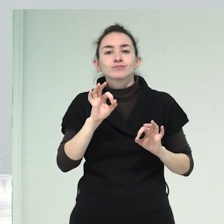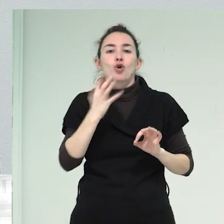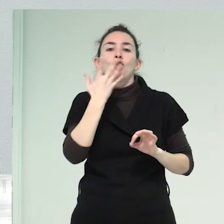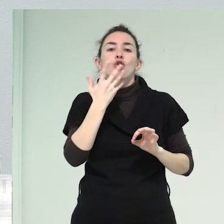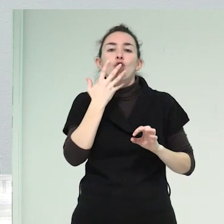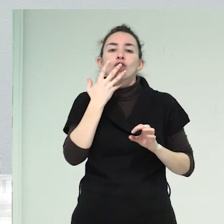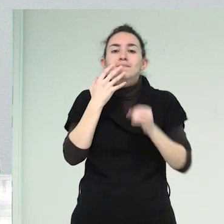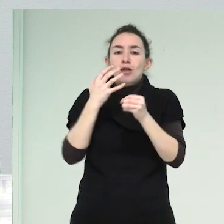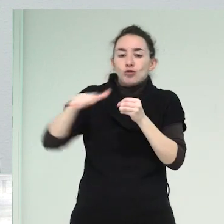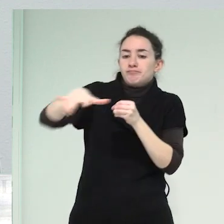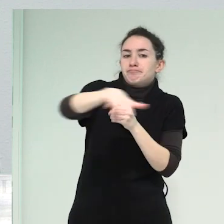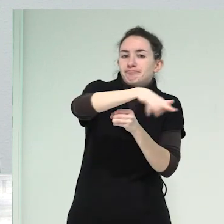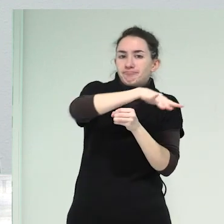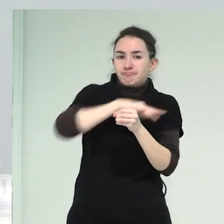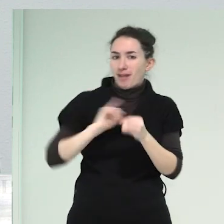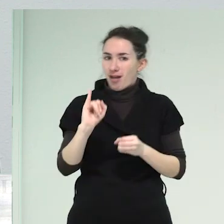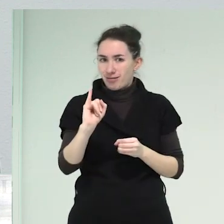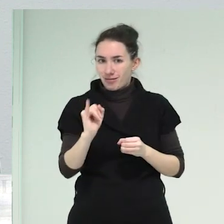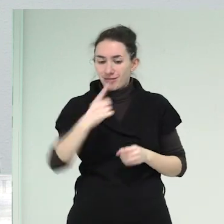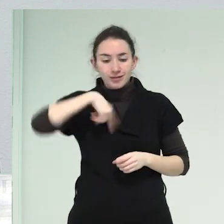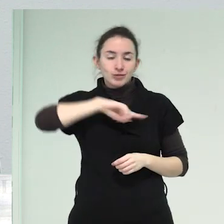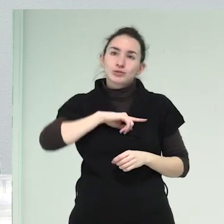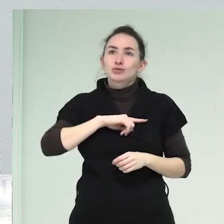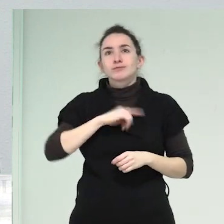por decirlo de alguna manera, y estamos ubicados